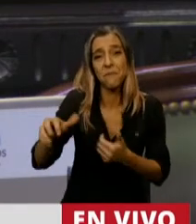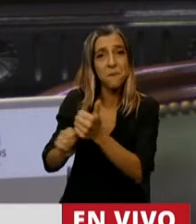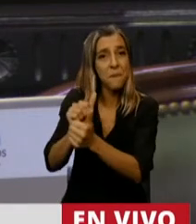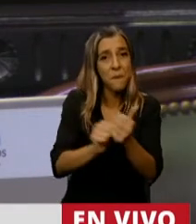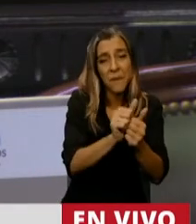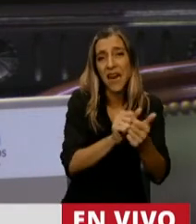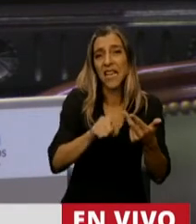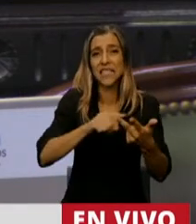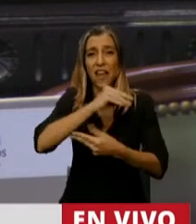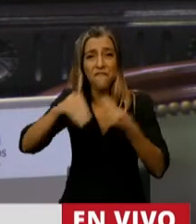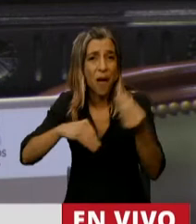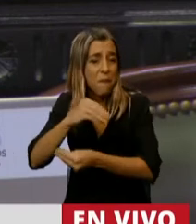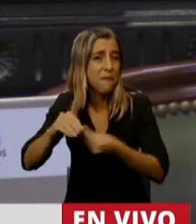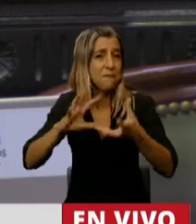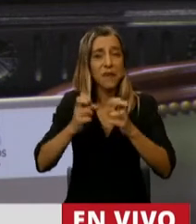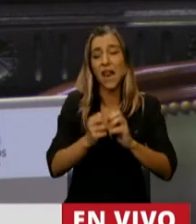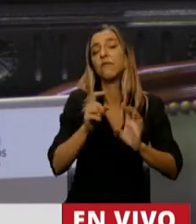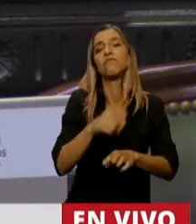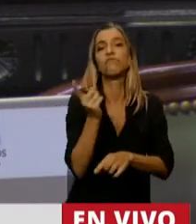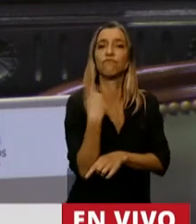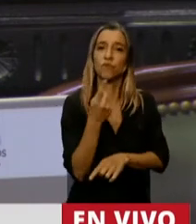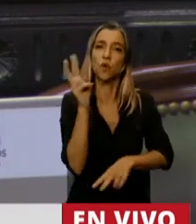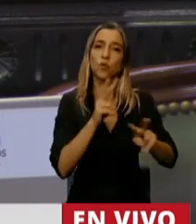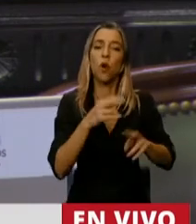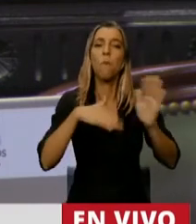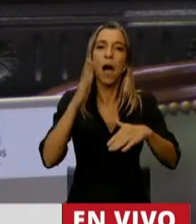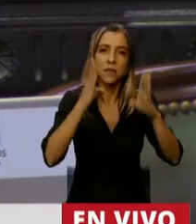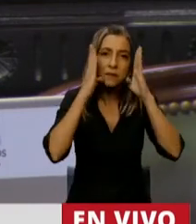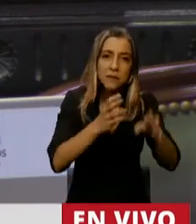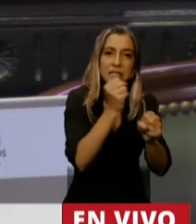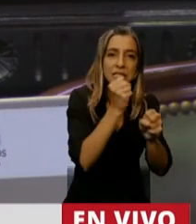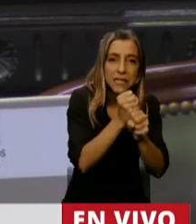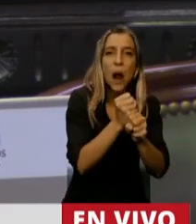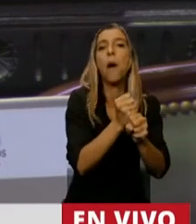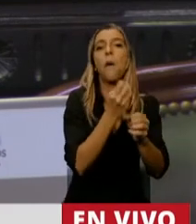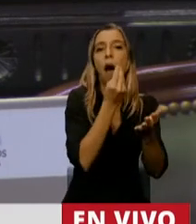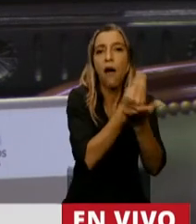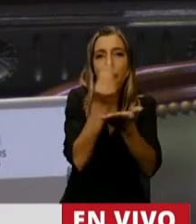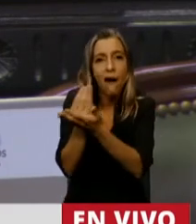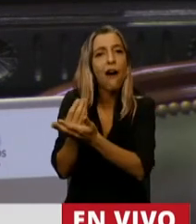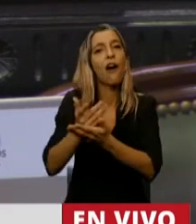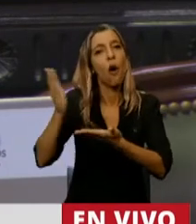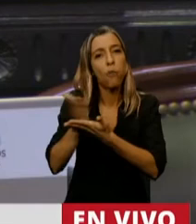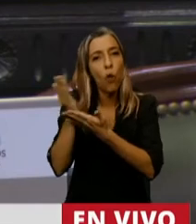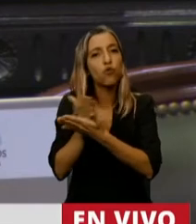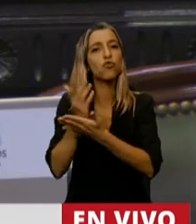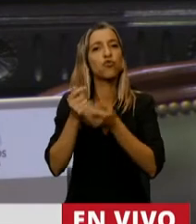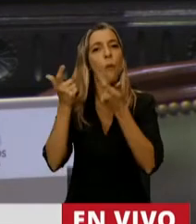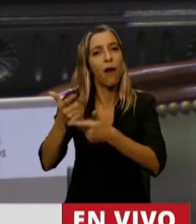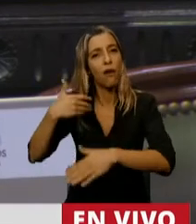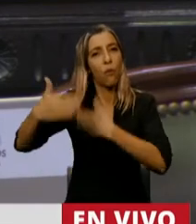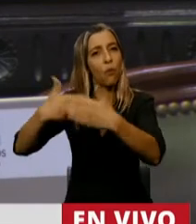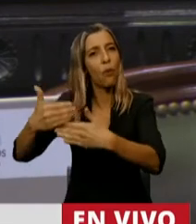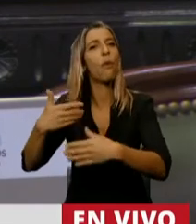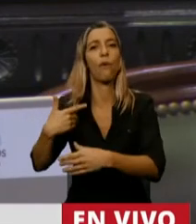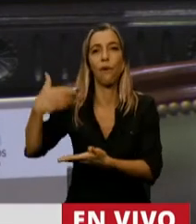la Argentina, para pasar a un modelo peronista de trabajo, empleo, producción, con posibilidad de desarrollo, con mayor